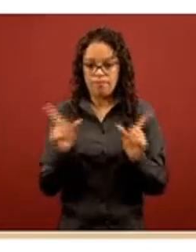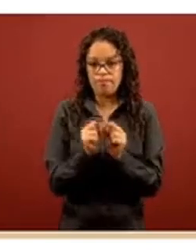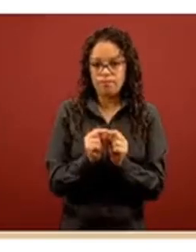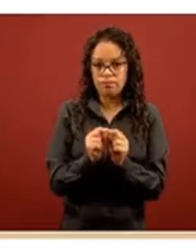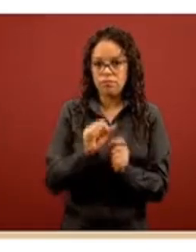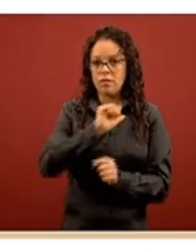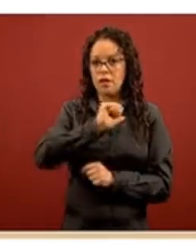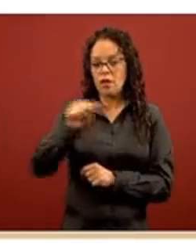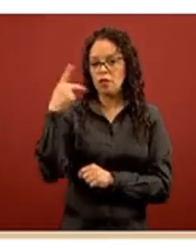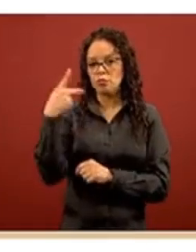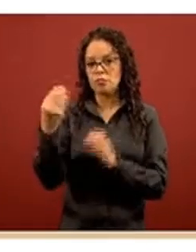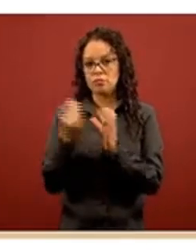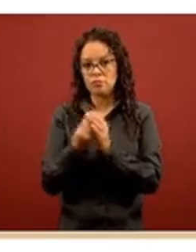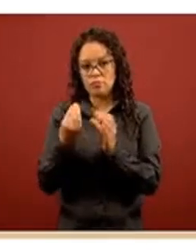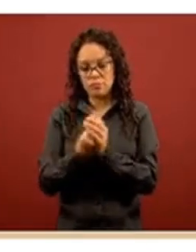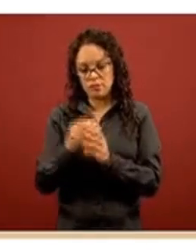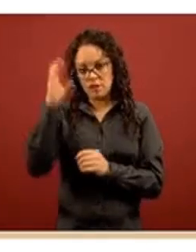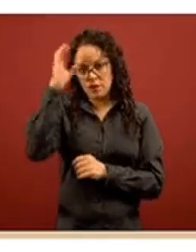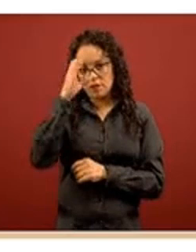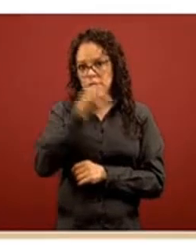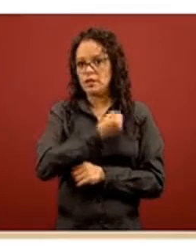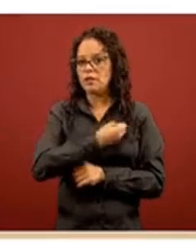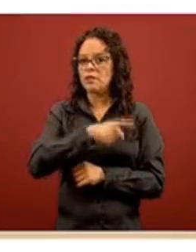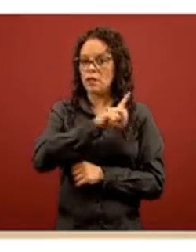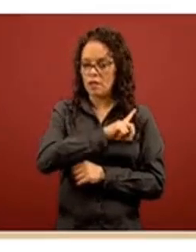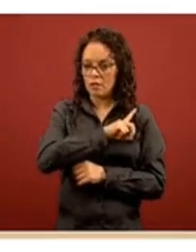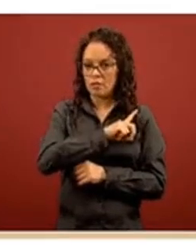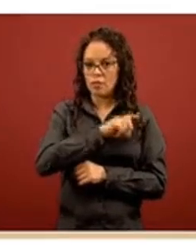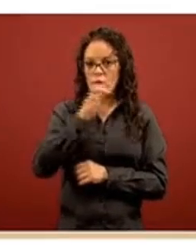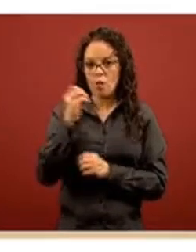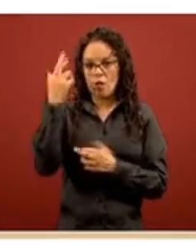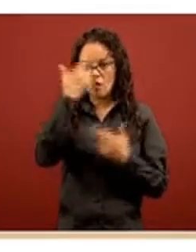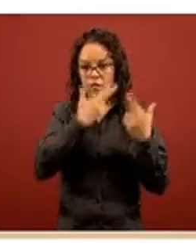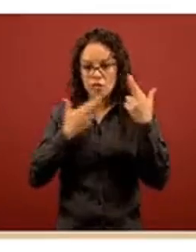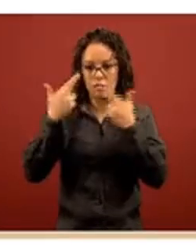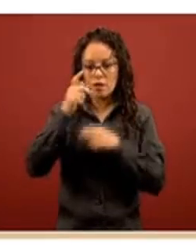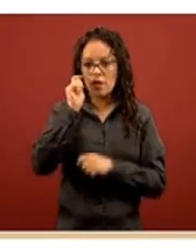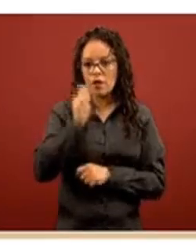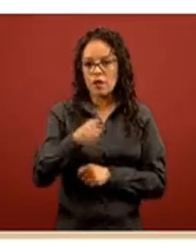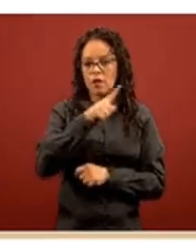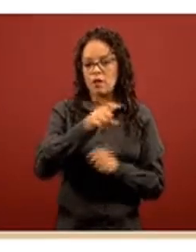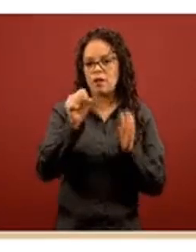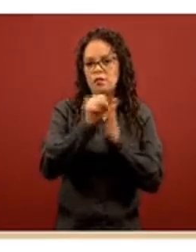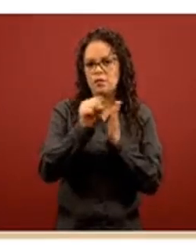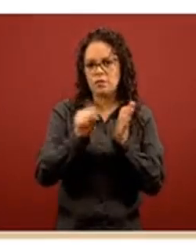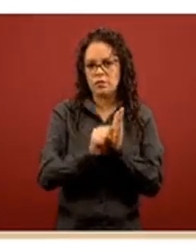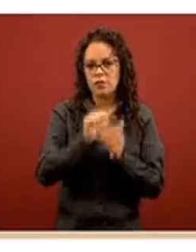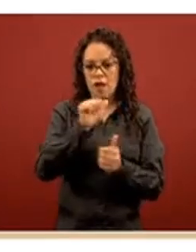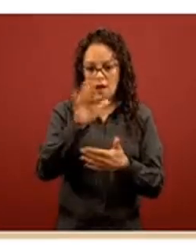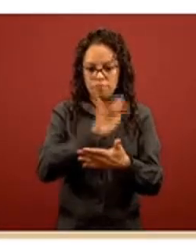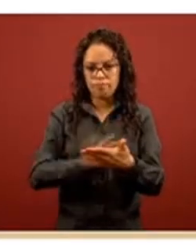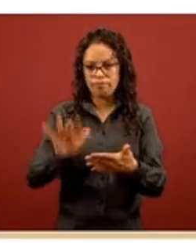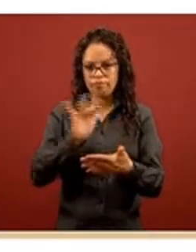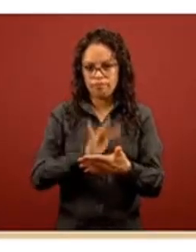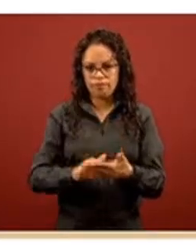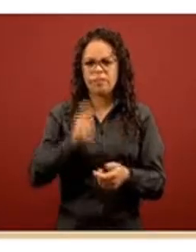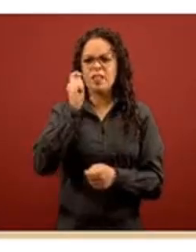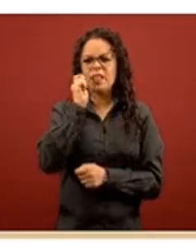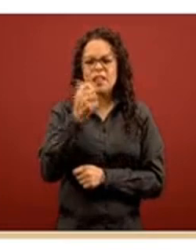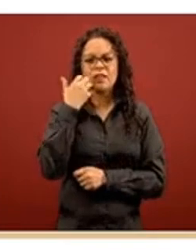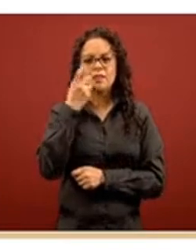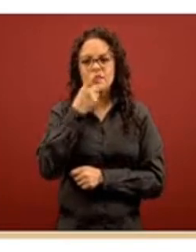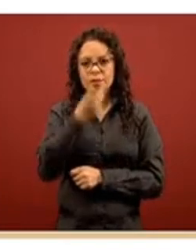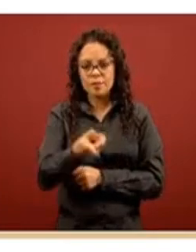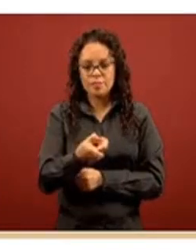ciencias de la salud y otras se llama revisión sistemática de la literatura, y consiste en recopilar los